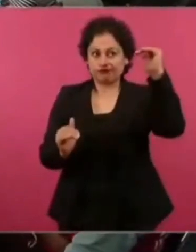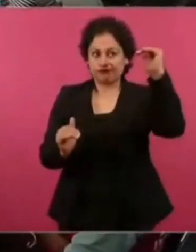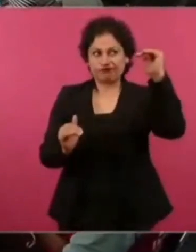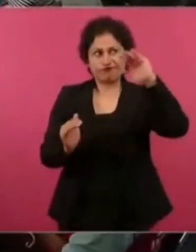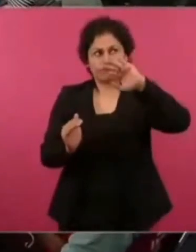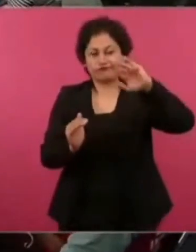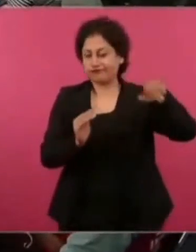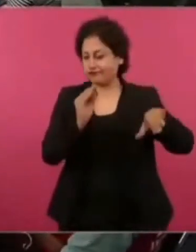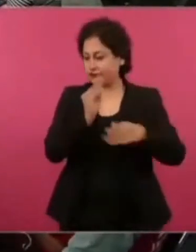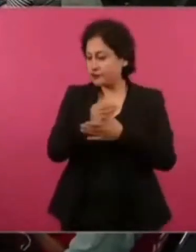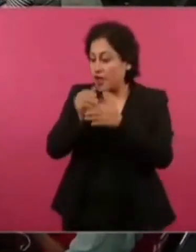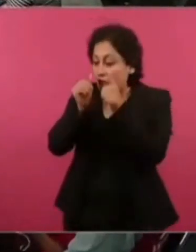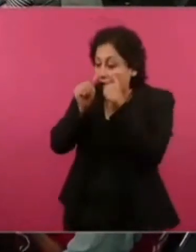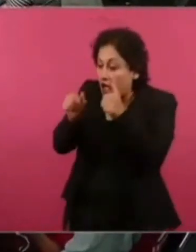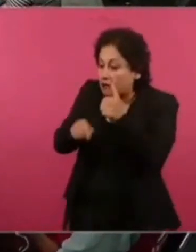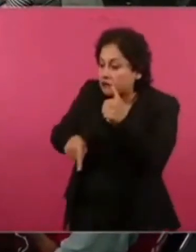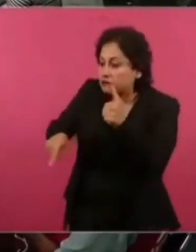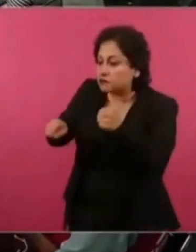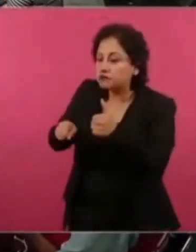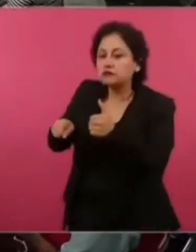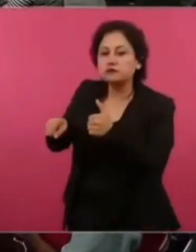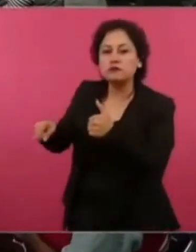que eso fue